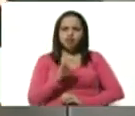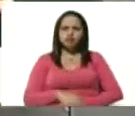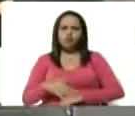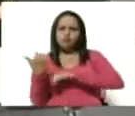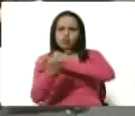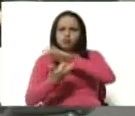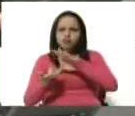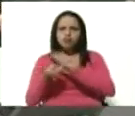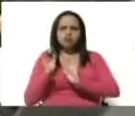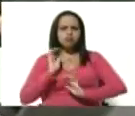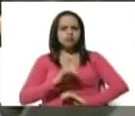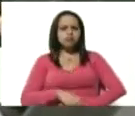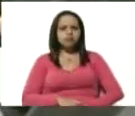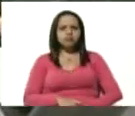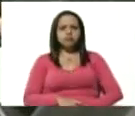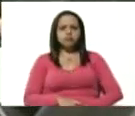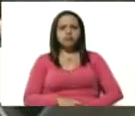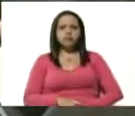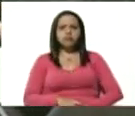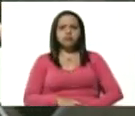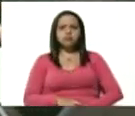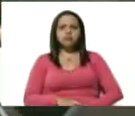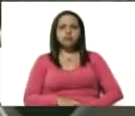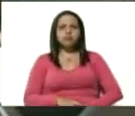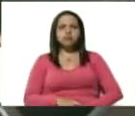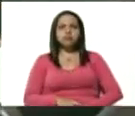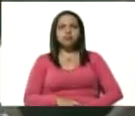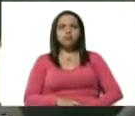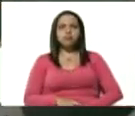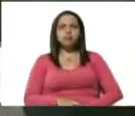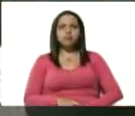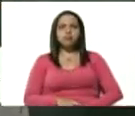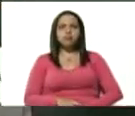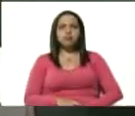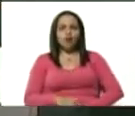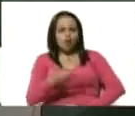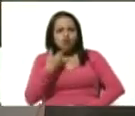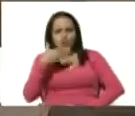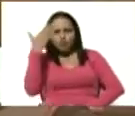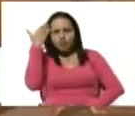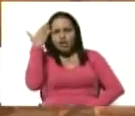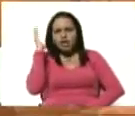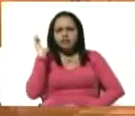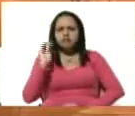institución. ¿Sí? Yo sé